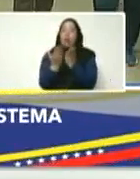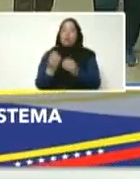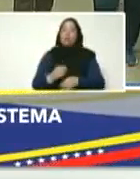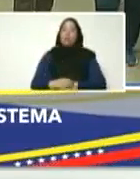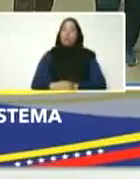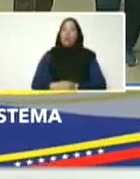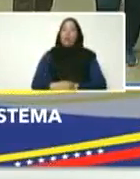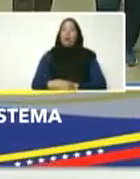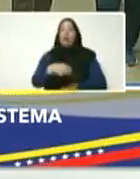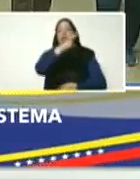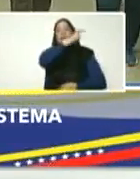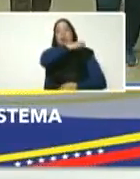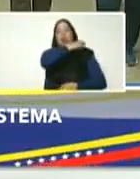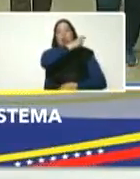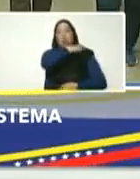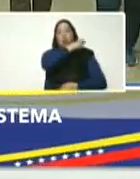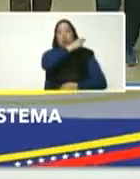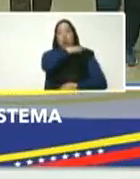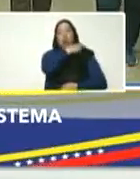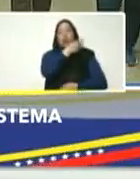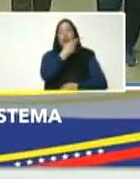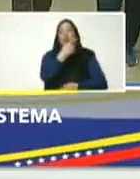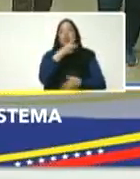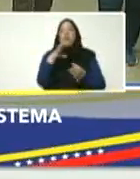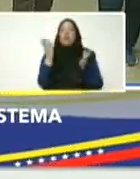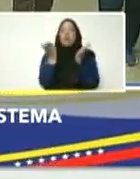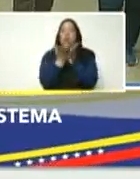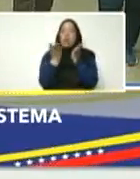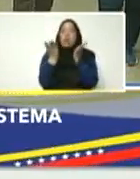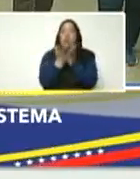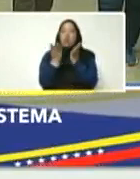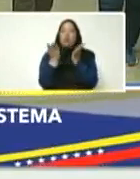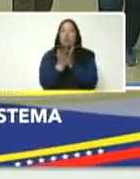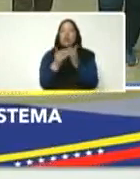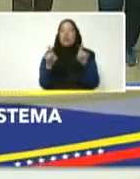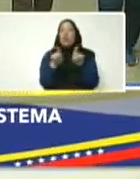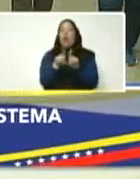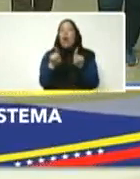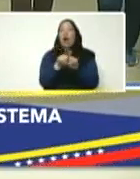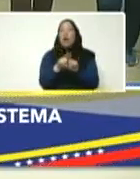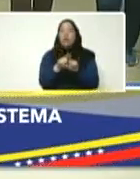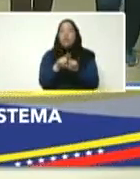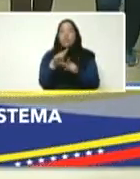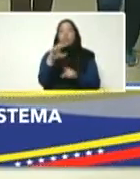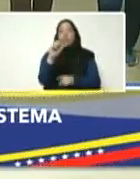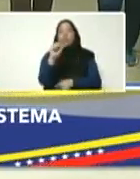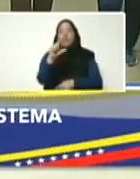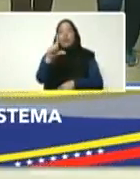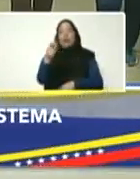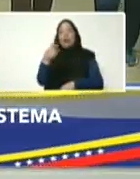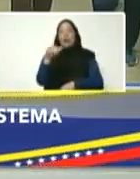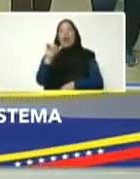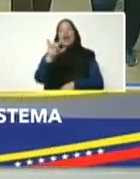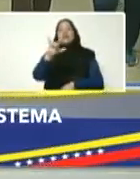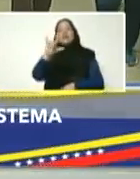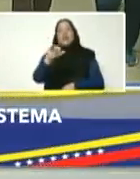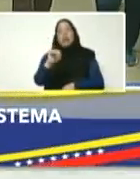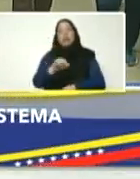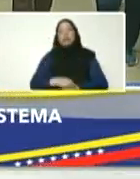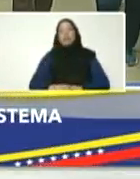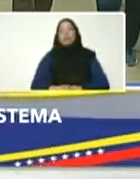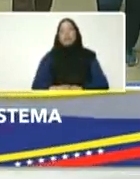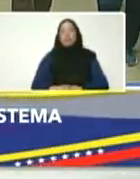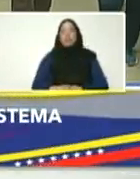la directora de la unidad educativa, Argelia Laya, Yolis Barreto. En la unidad